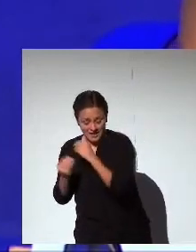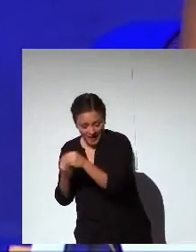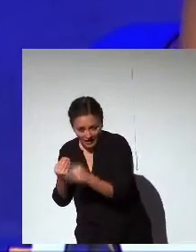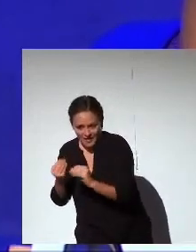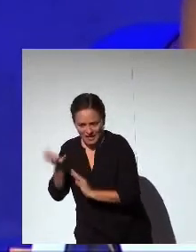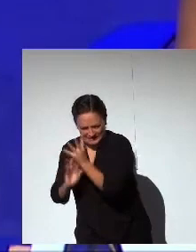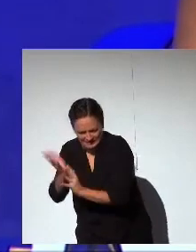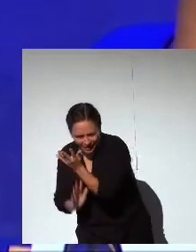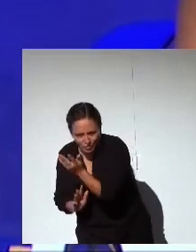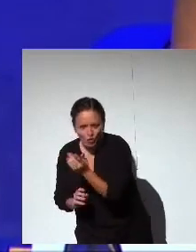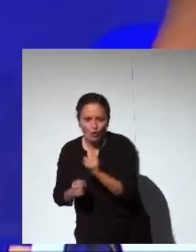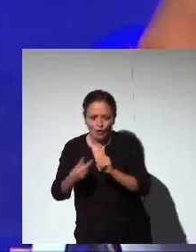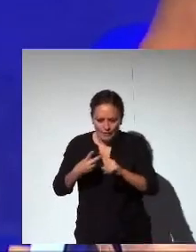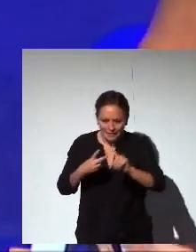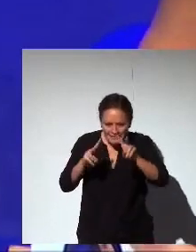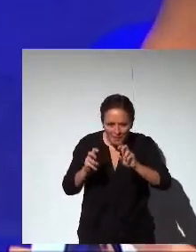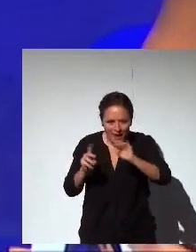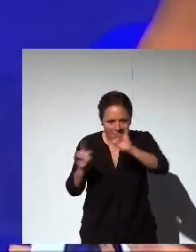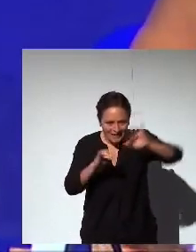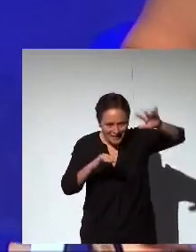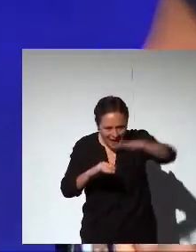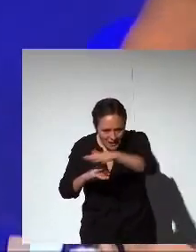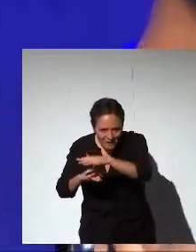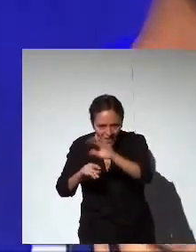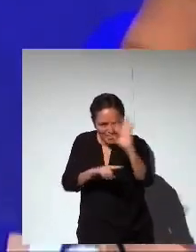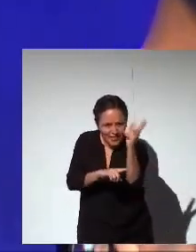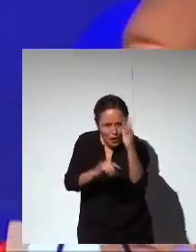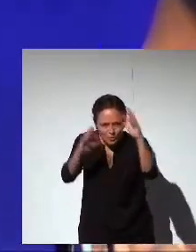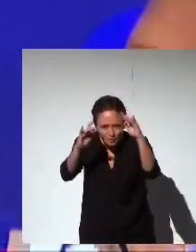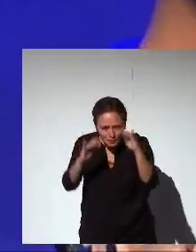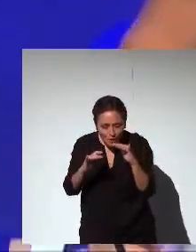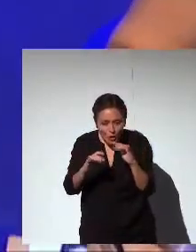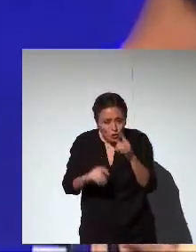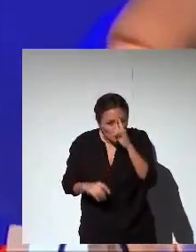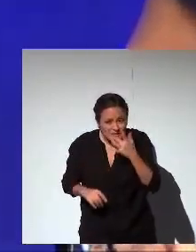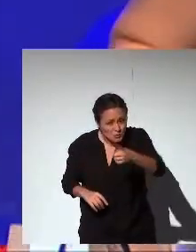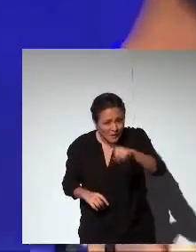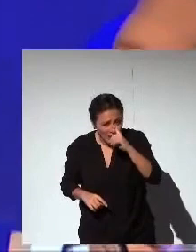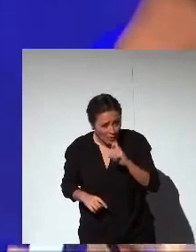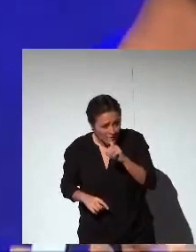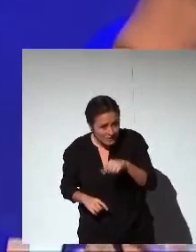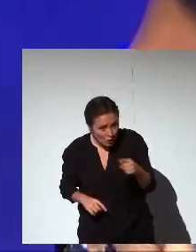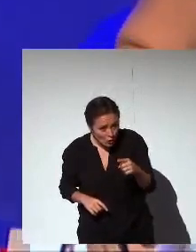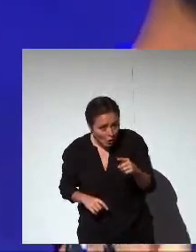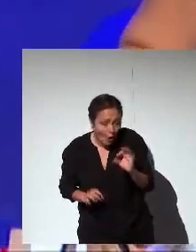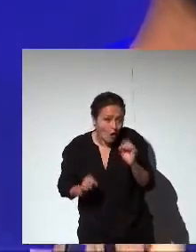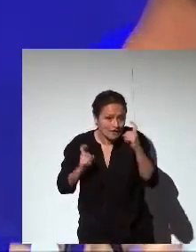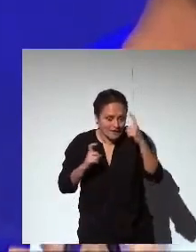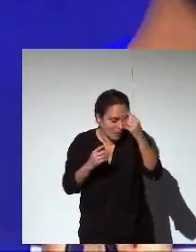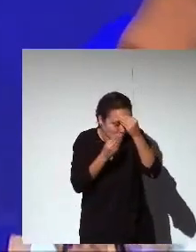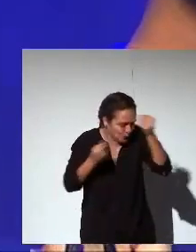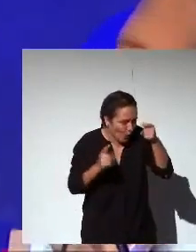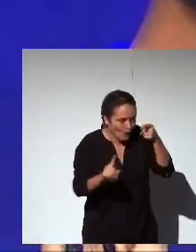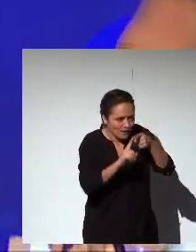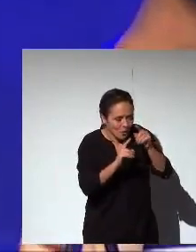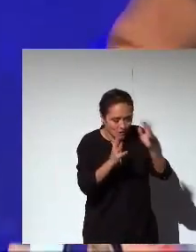calima que nubló el cielo, no sé si se acuerdan, o intentamos no acordarnos para seguir avanzando, que estuvimos encerrados, no sé si se acuerdan